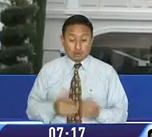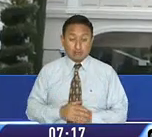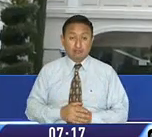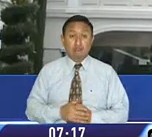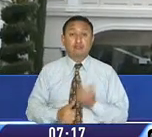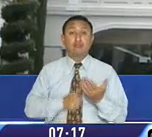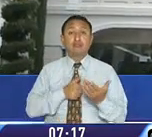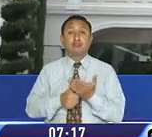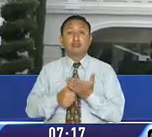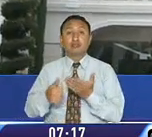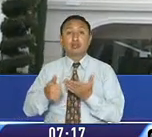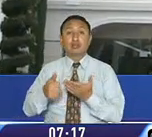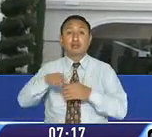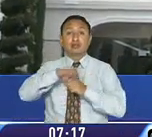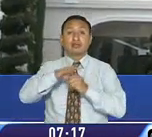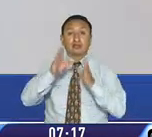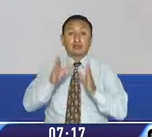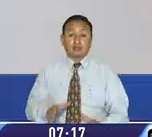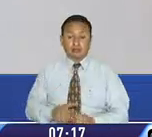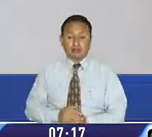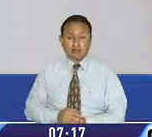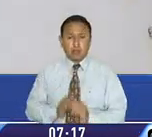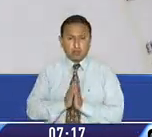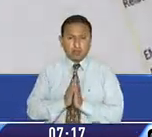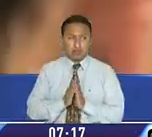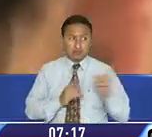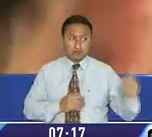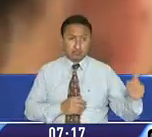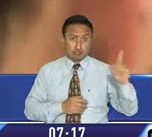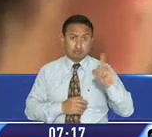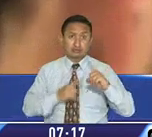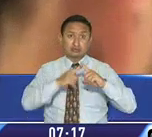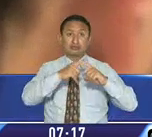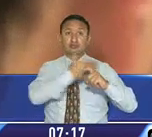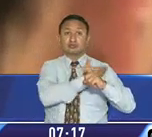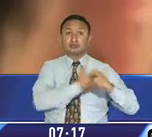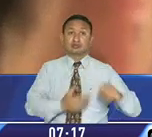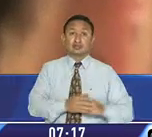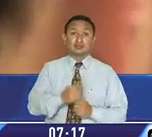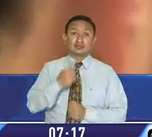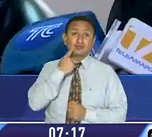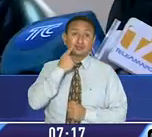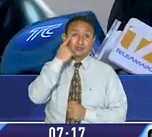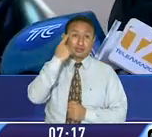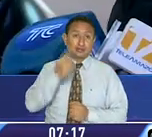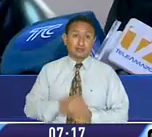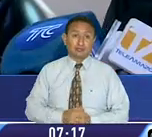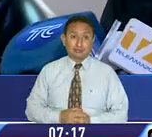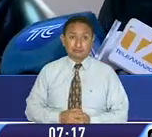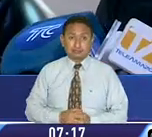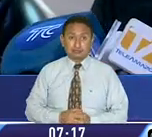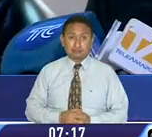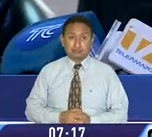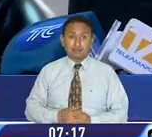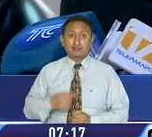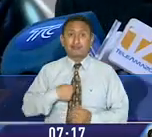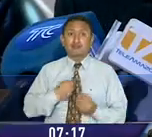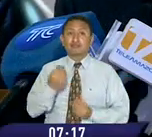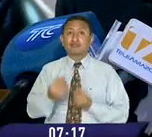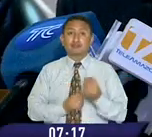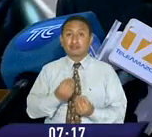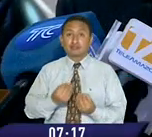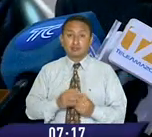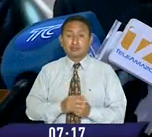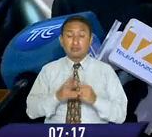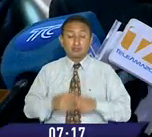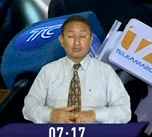Ministerio de Relaciones Exteriores el pedido de extradición del expresidente Rafael Correa. Nosotros lo que hicimos es iniciar